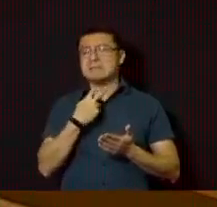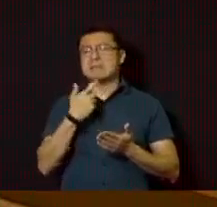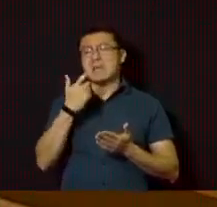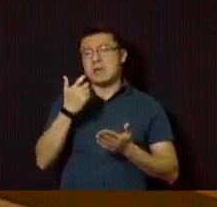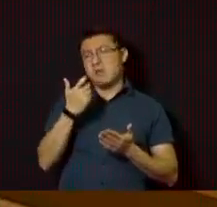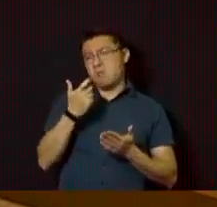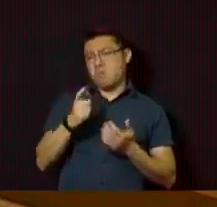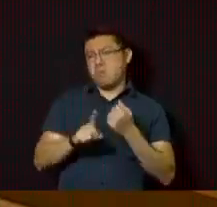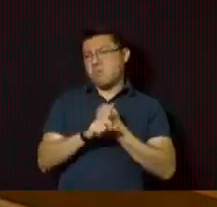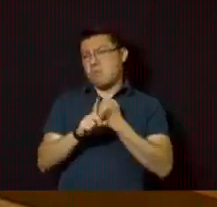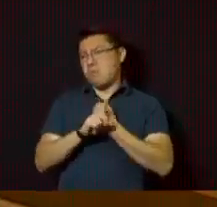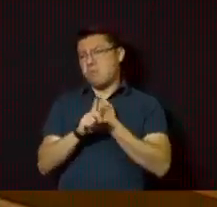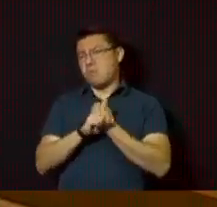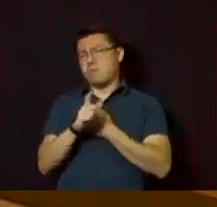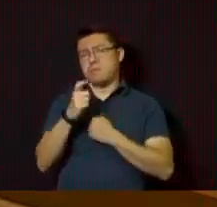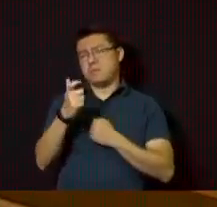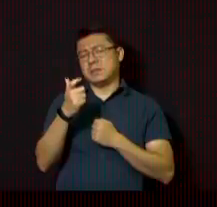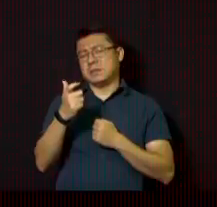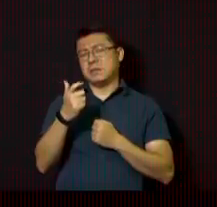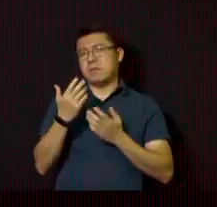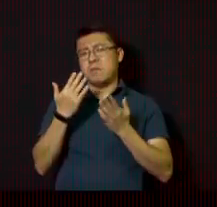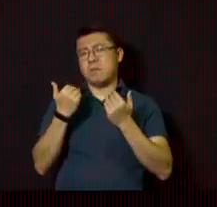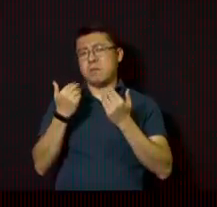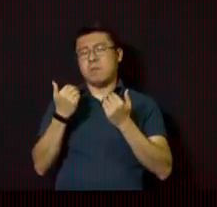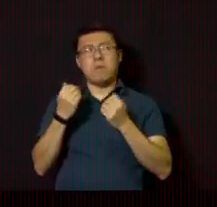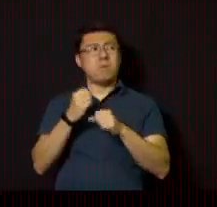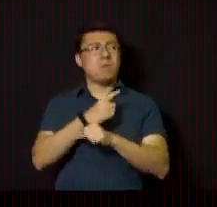había prácticamente oportunidad.